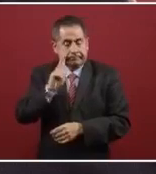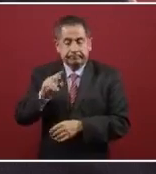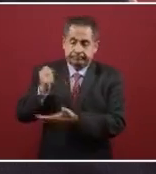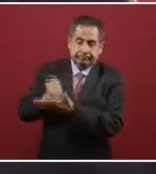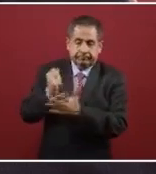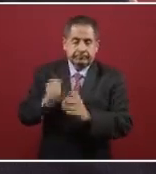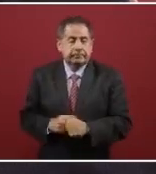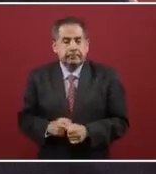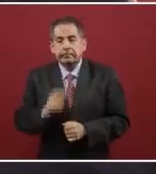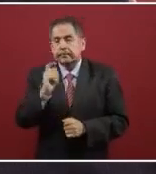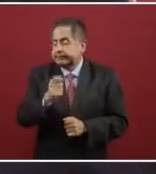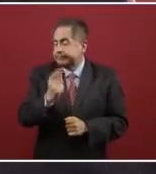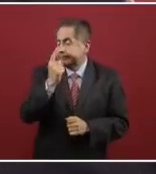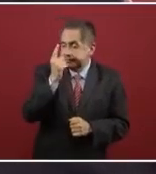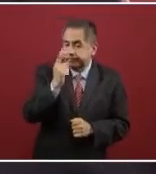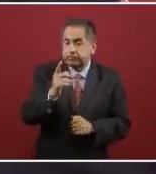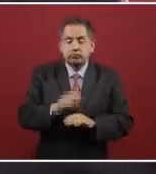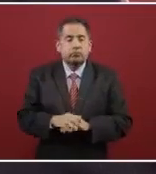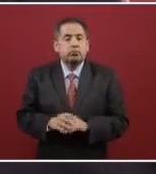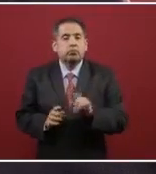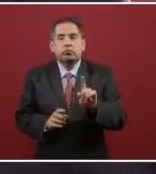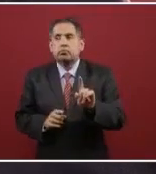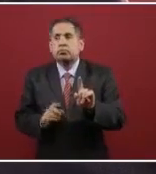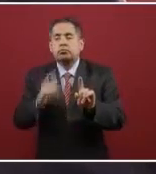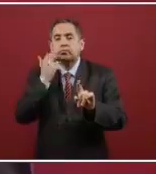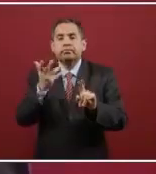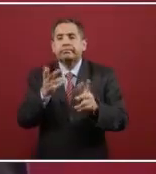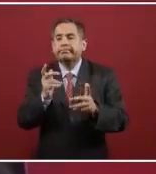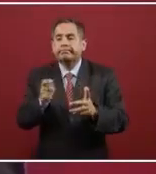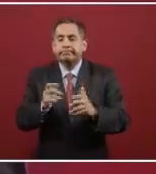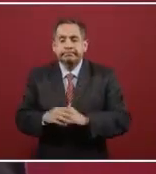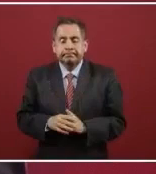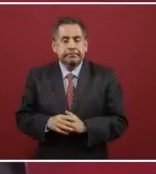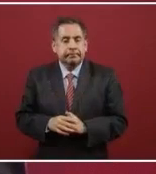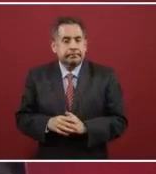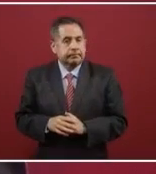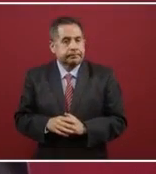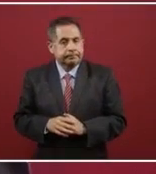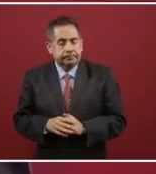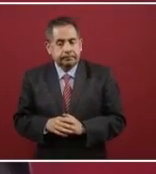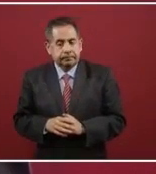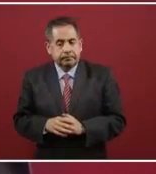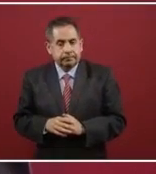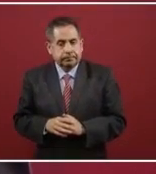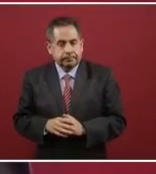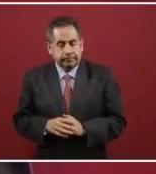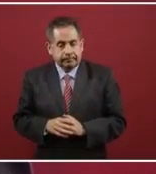queremos que se utilice de pretexto este asunto